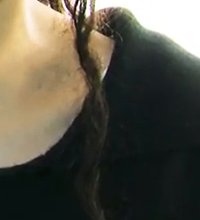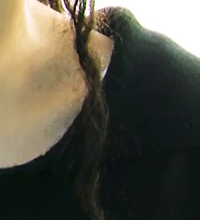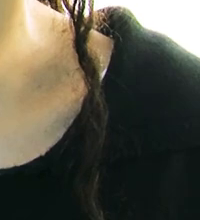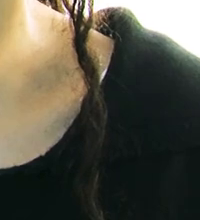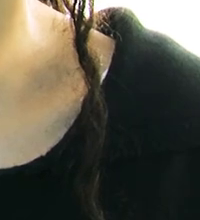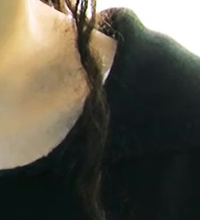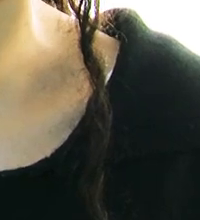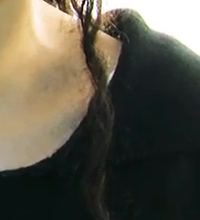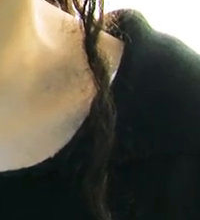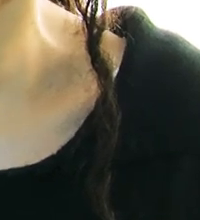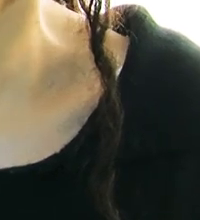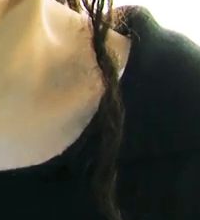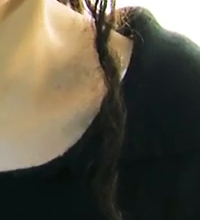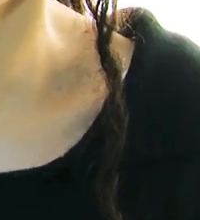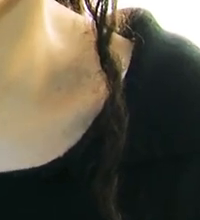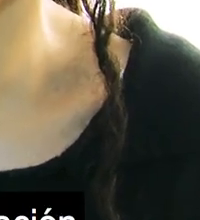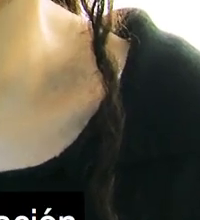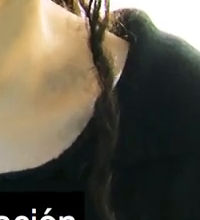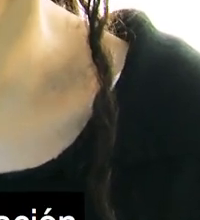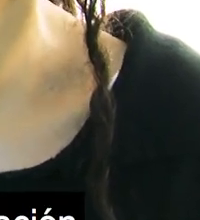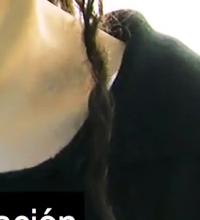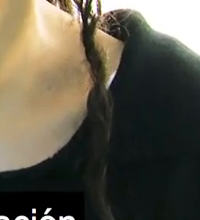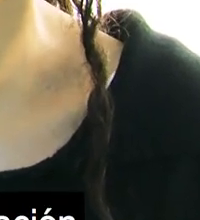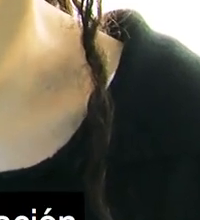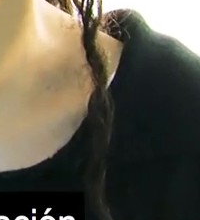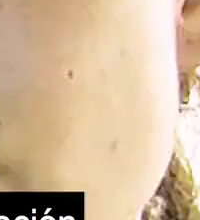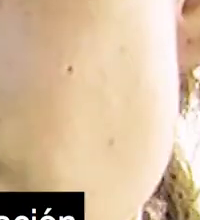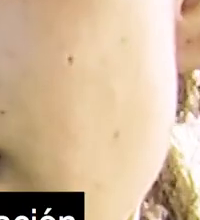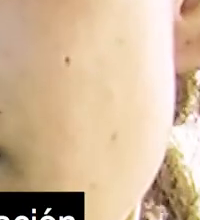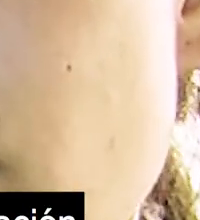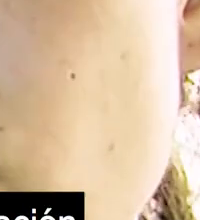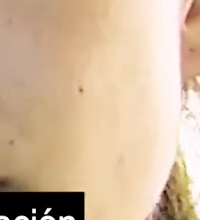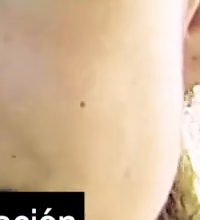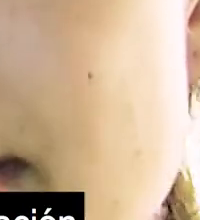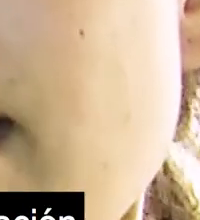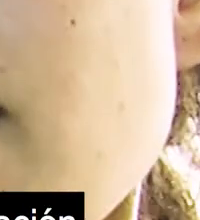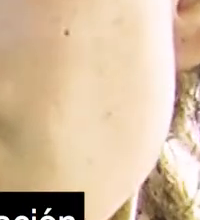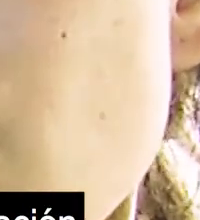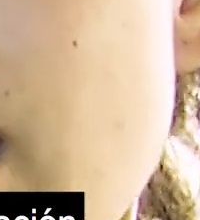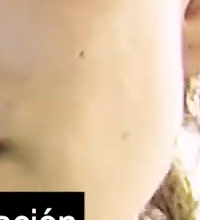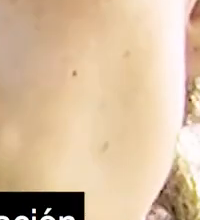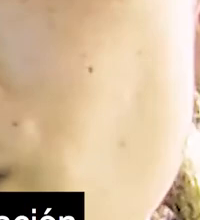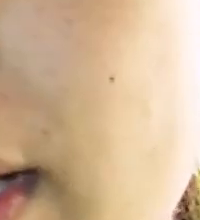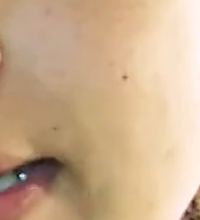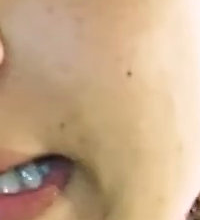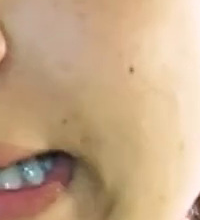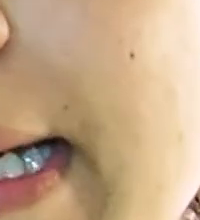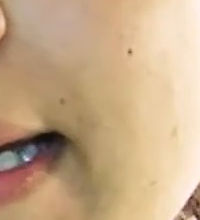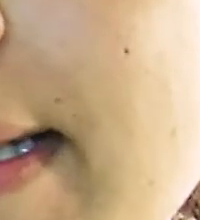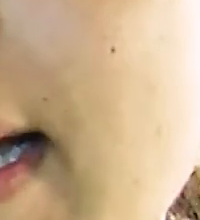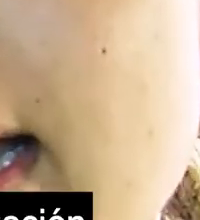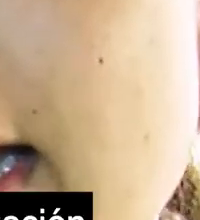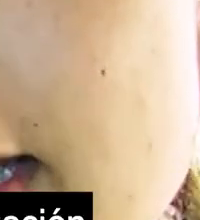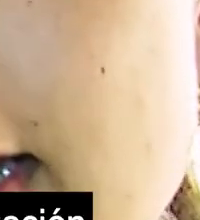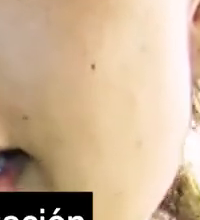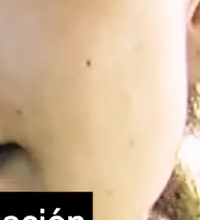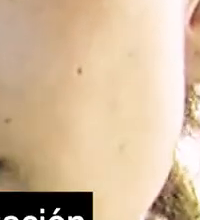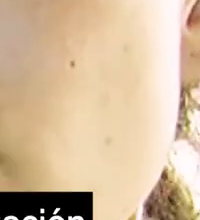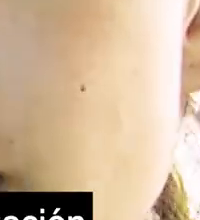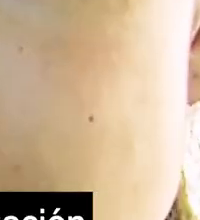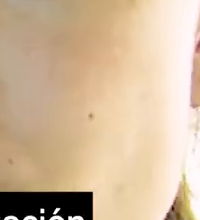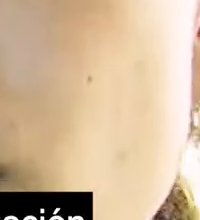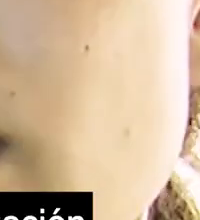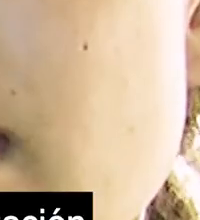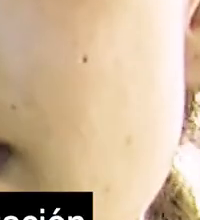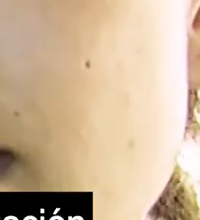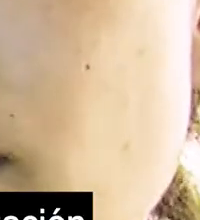pensarse las causas estructurales de lo que produjo su asesinato, y eso tiene que ver con la invisibilización de las comunidades indígenas, tiene que ver